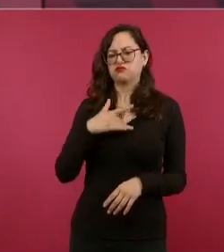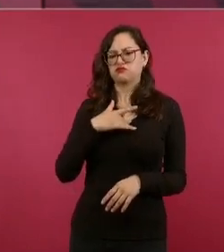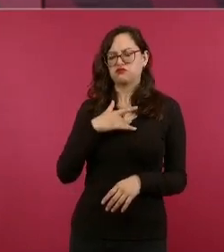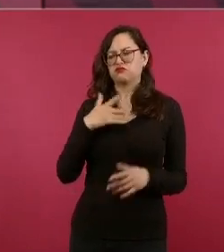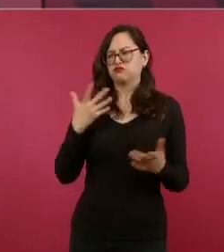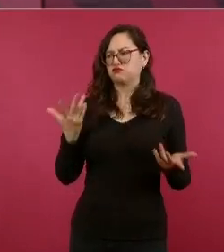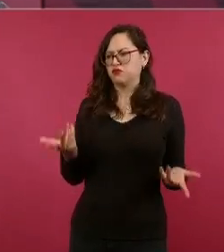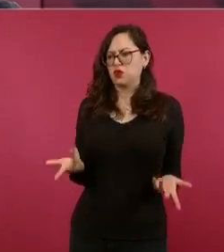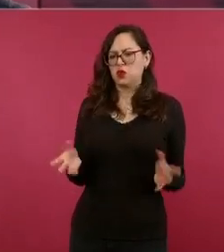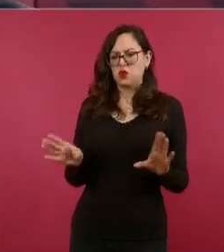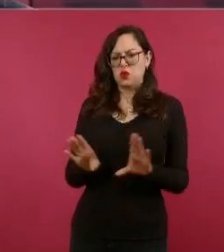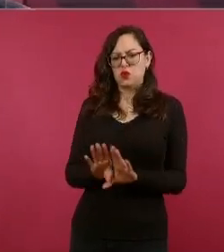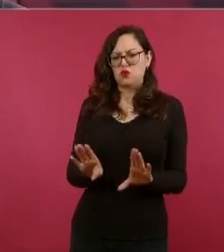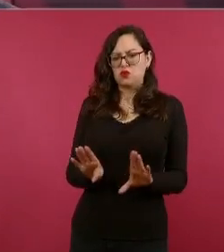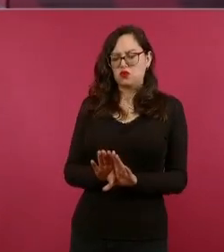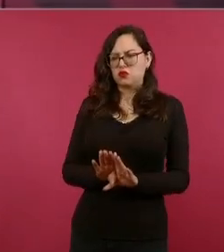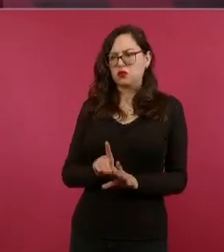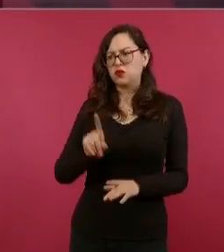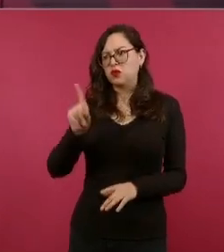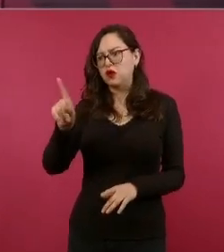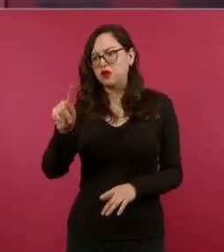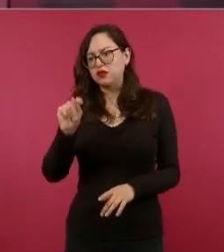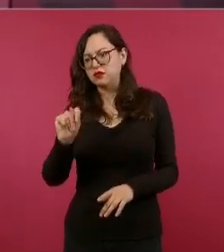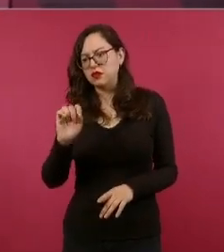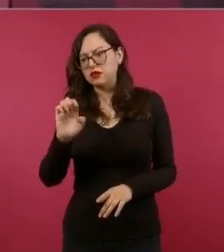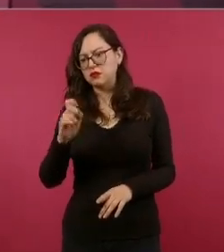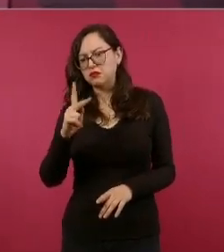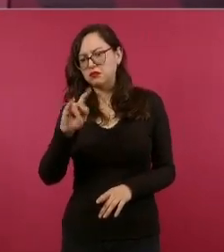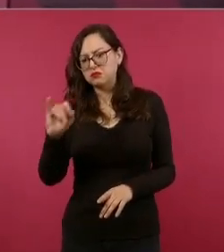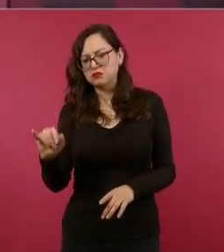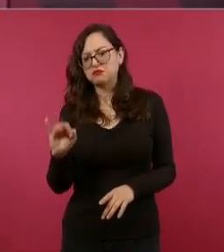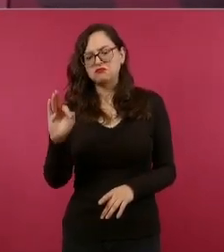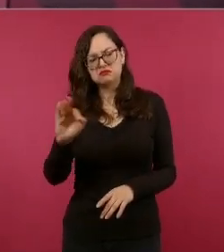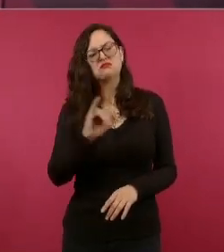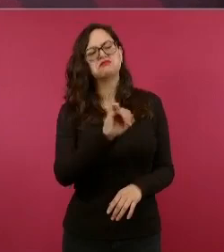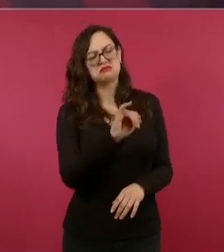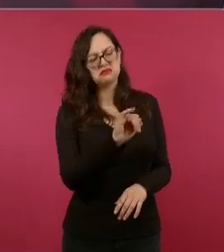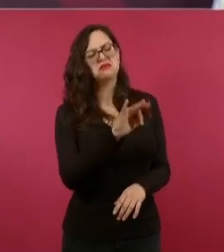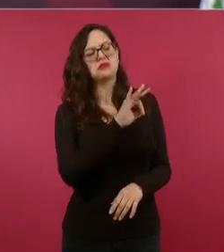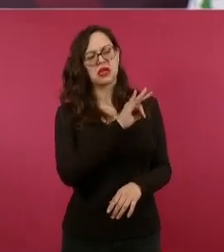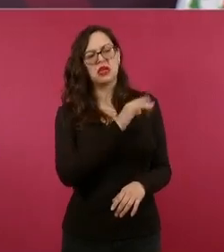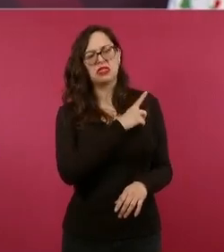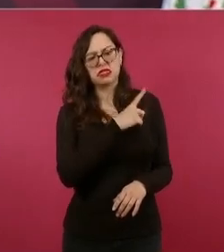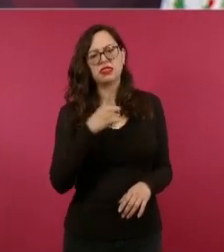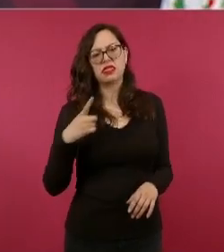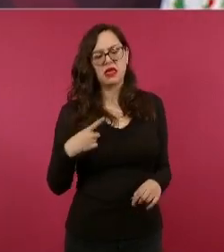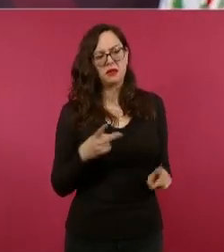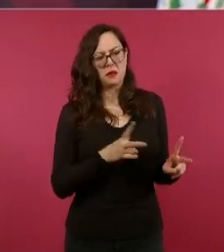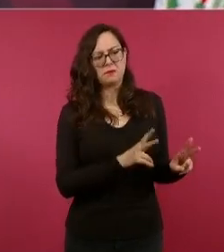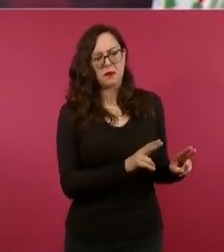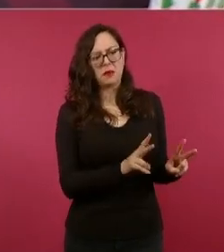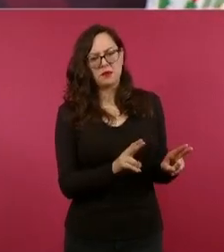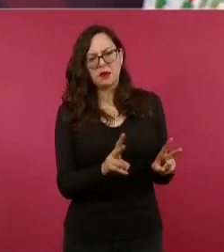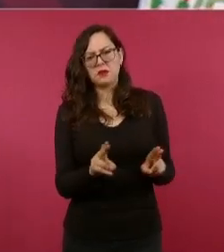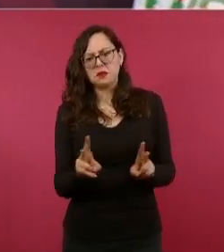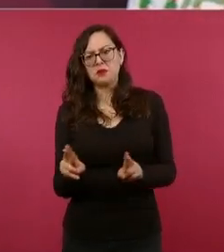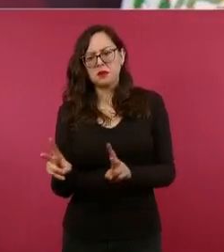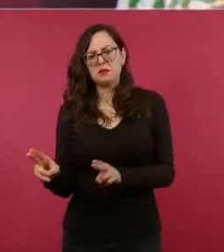y en este caso el tribunal sostuvo que sí, que había que editarlas.